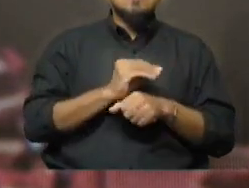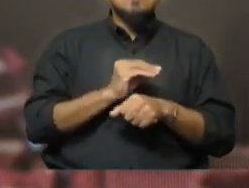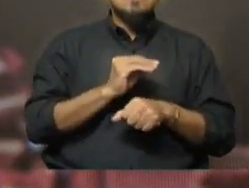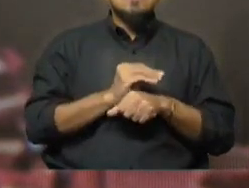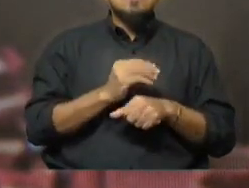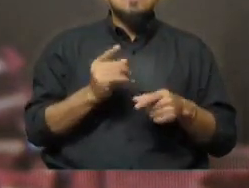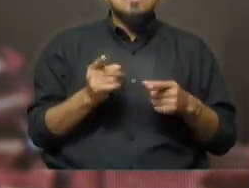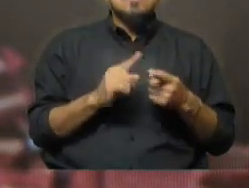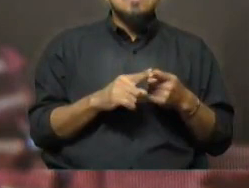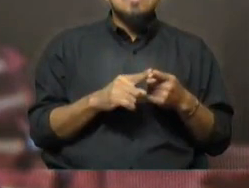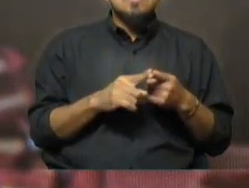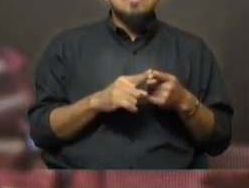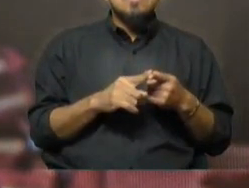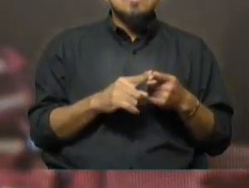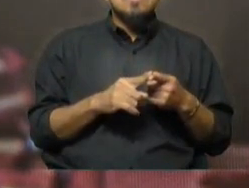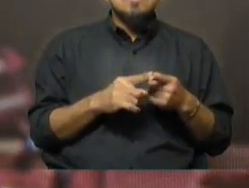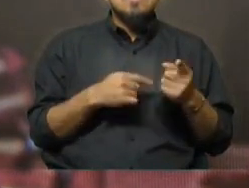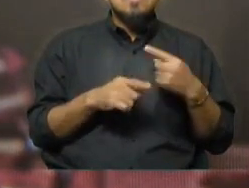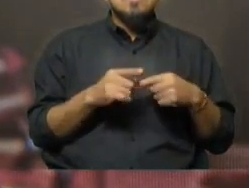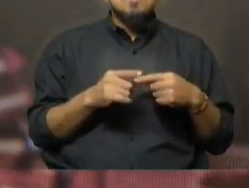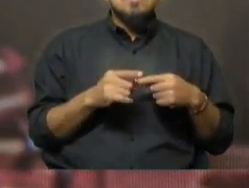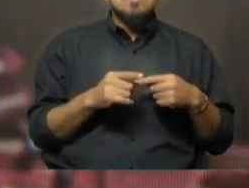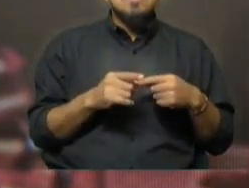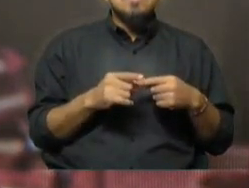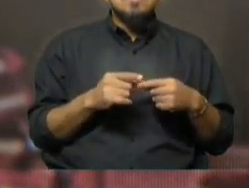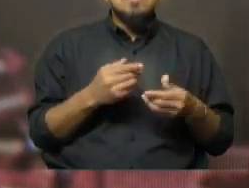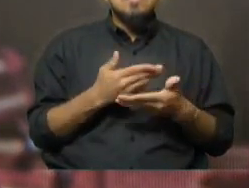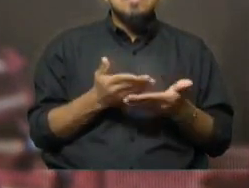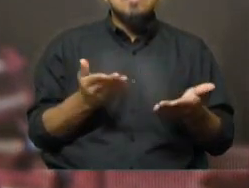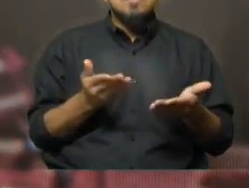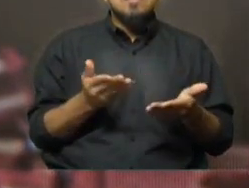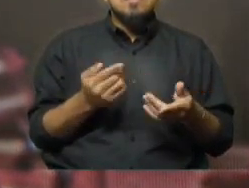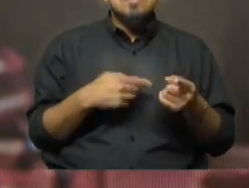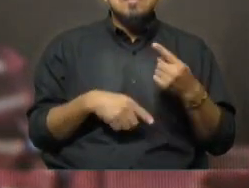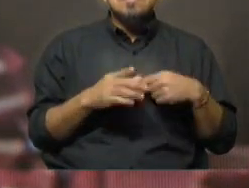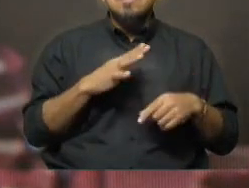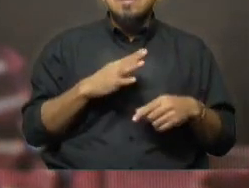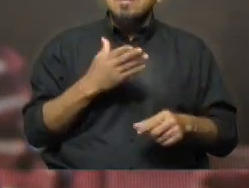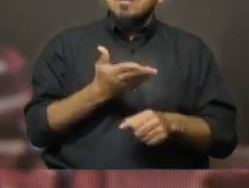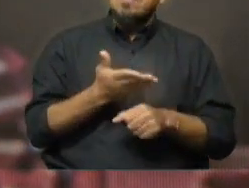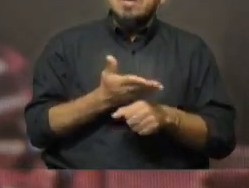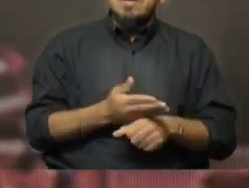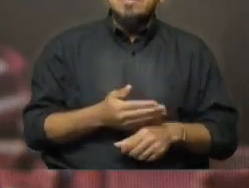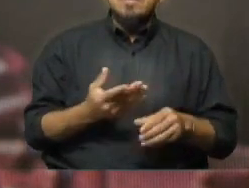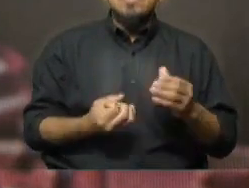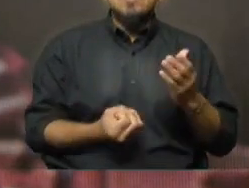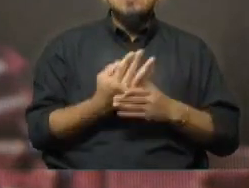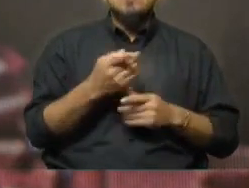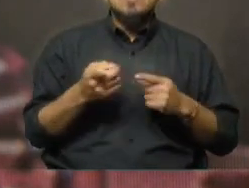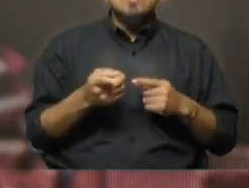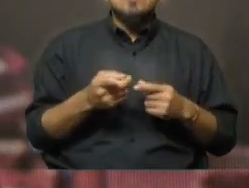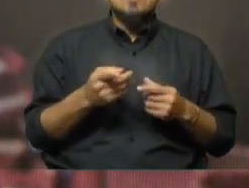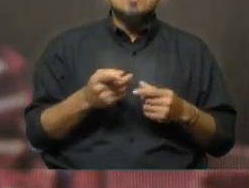va acostumbrando a ver otros tipos de espectáculos y también va a hacer generar una demanda uh-huh. nueva que va